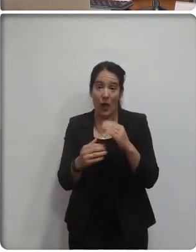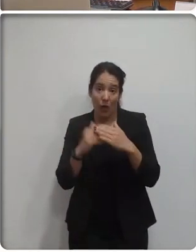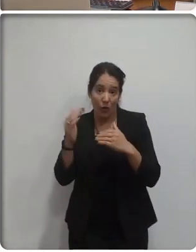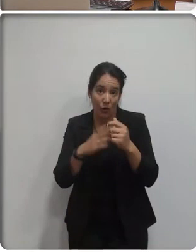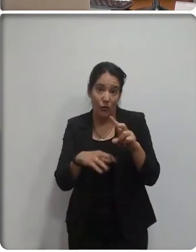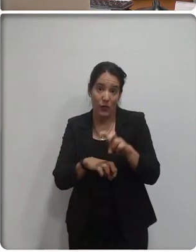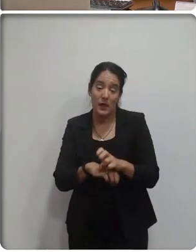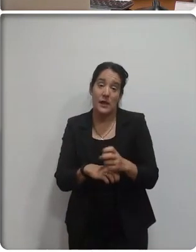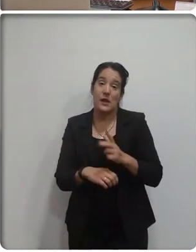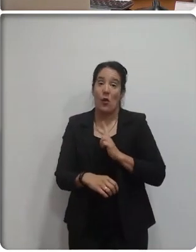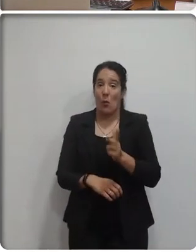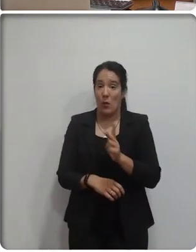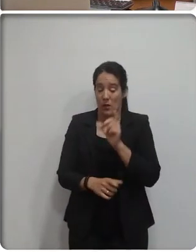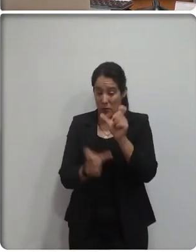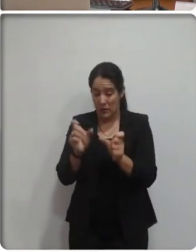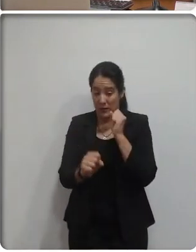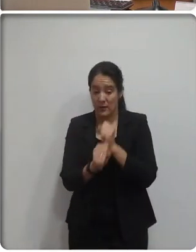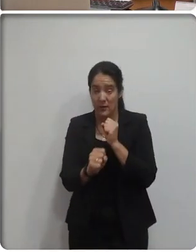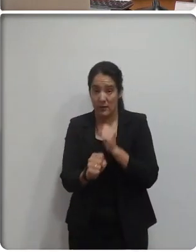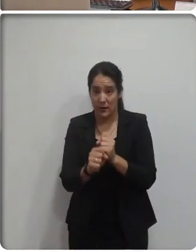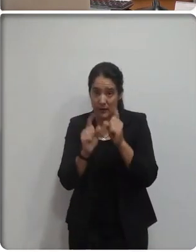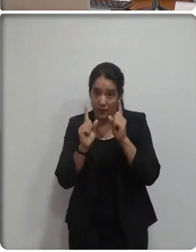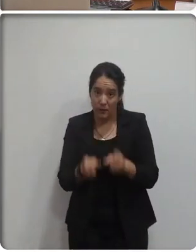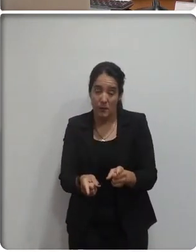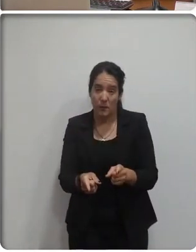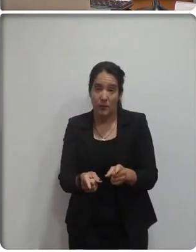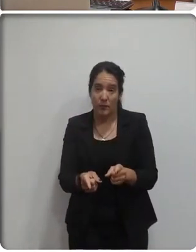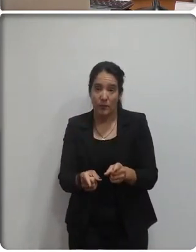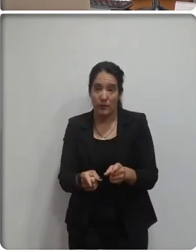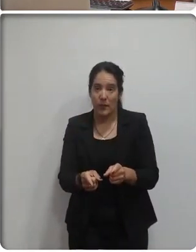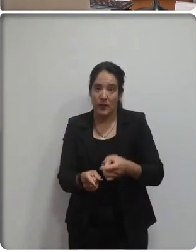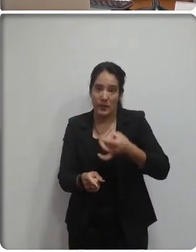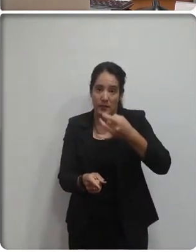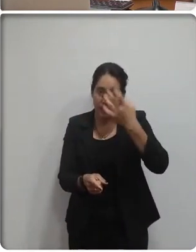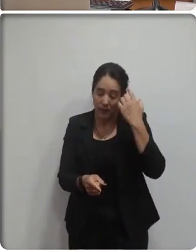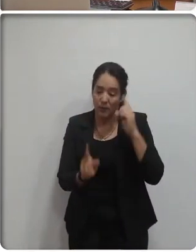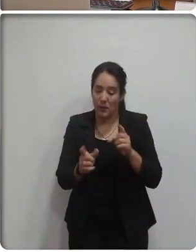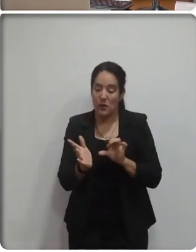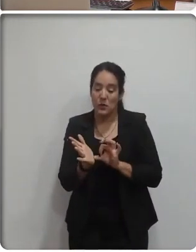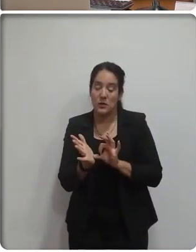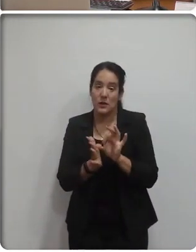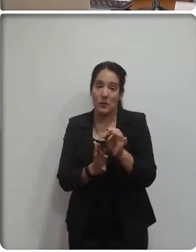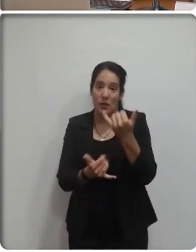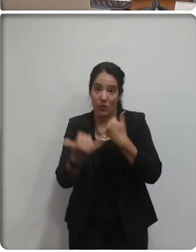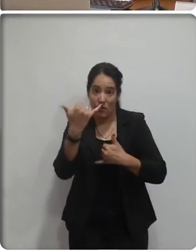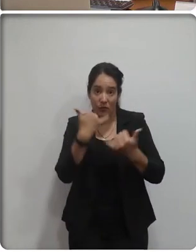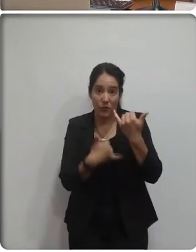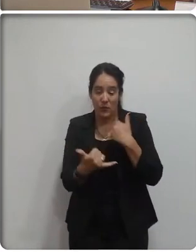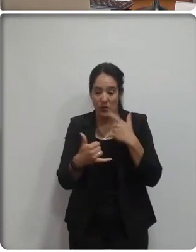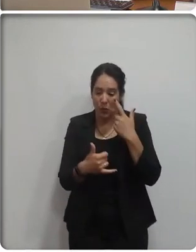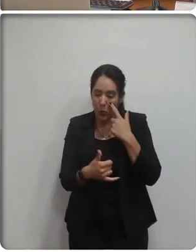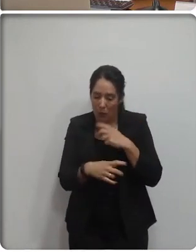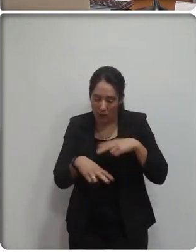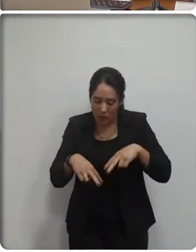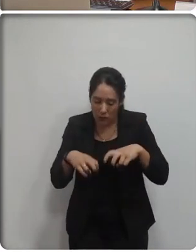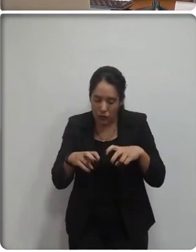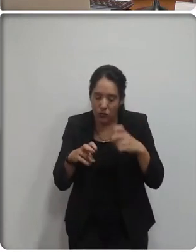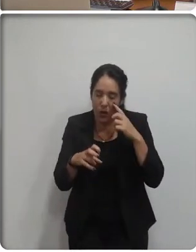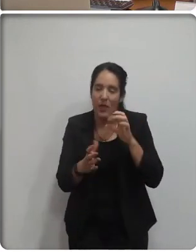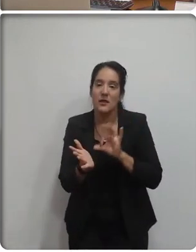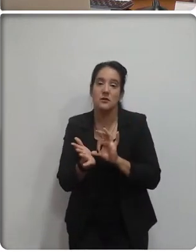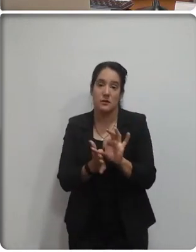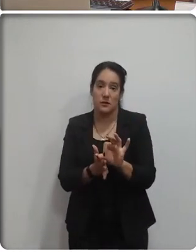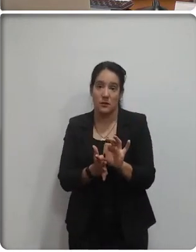recursos humanos y materiales disponibles suficientes y actualizados, contar con un sistema de información que permite evaluar la calidad de los servicios